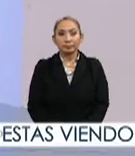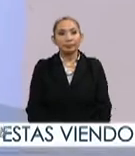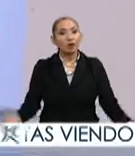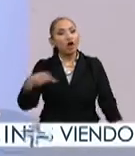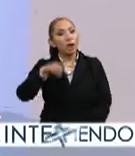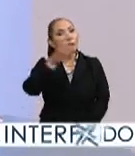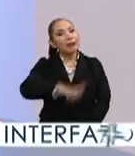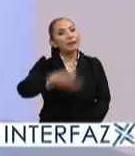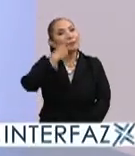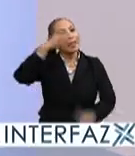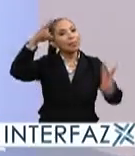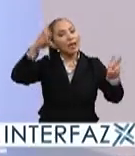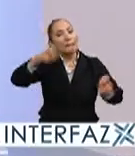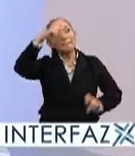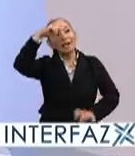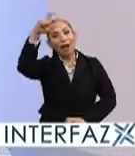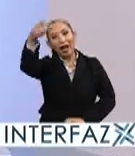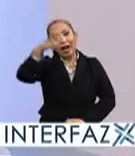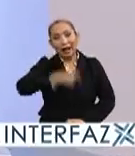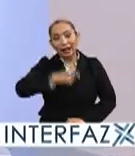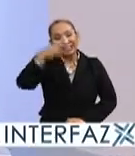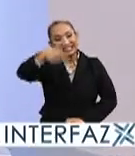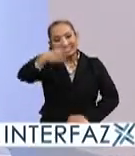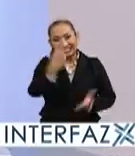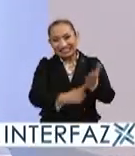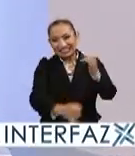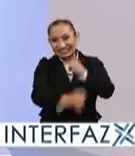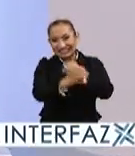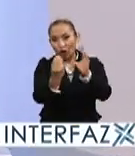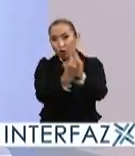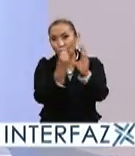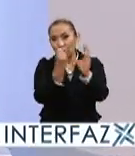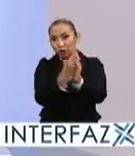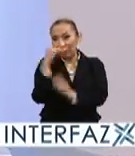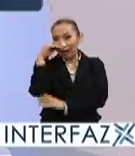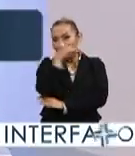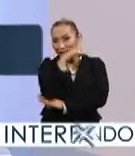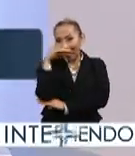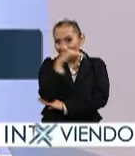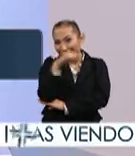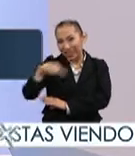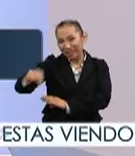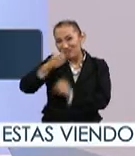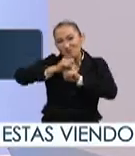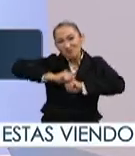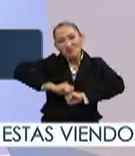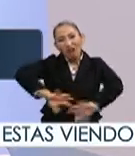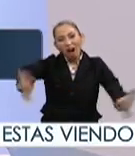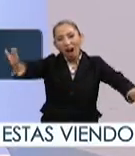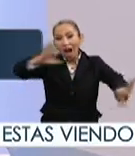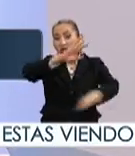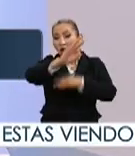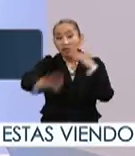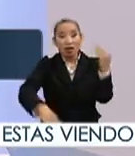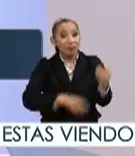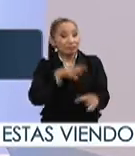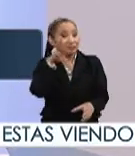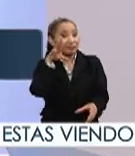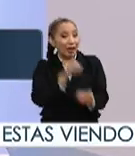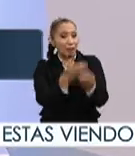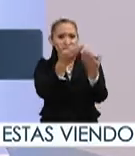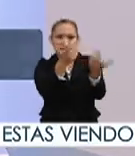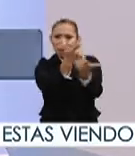Hoy es martes de hablar de México X, la plataforma de cursos en línea gratuitos, masivos y